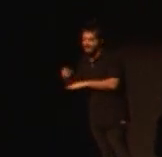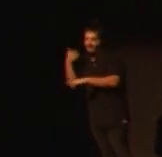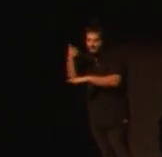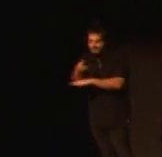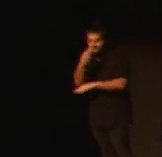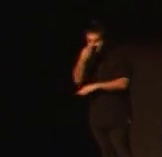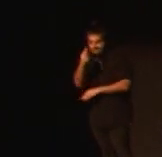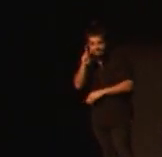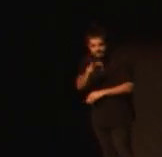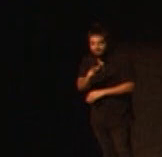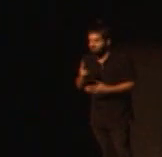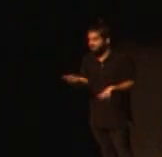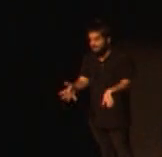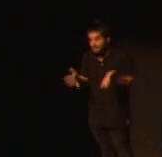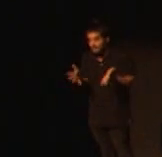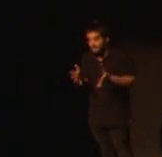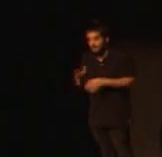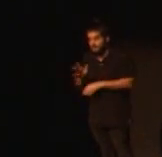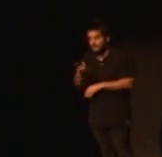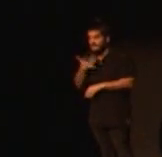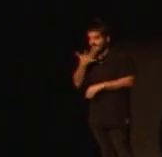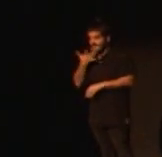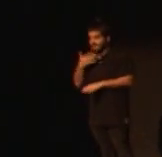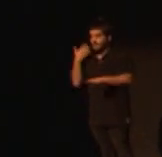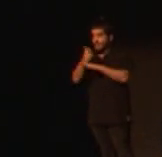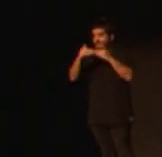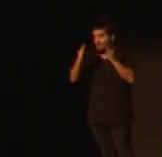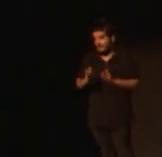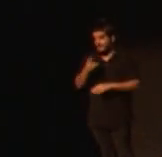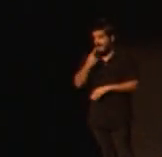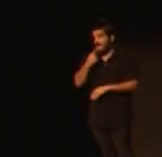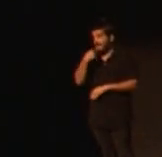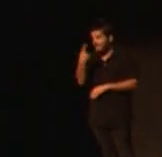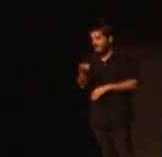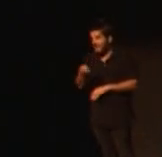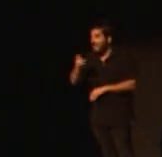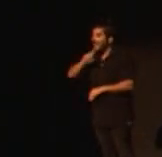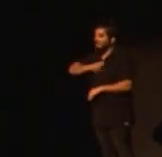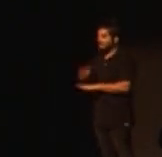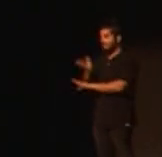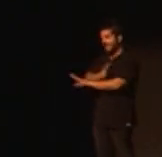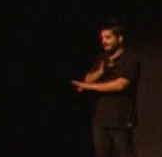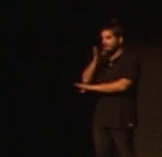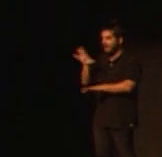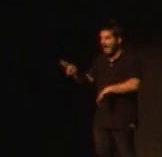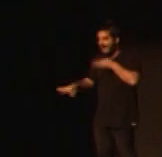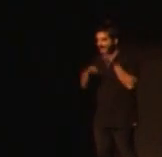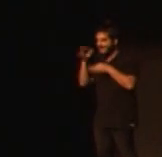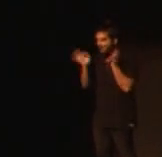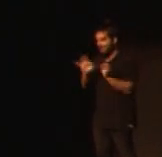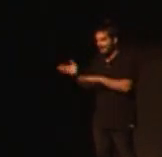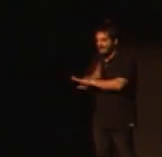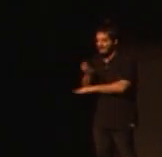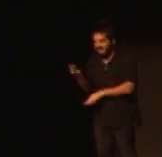la llamas y tienes que ir te dice avísame con tiempo porque el aperitivo lo tengo que preparar. Yo creo que es esa historia de una